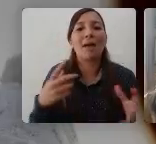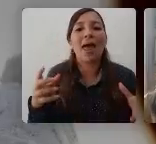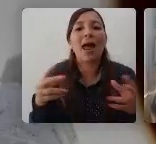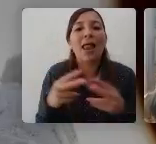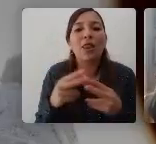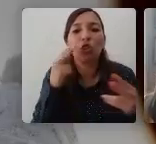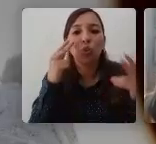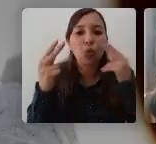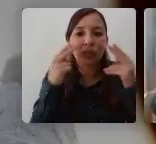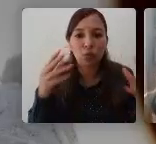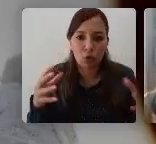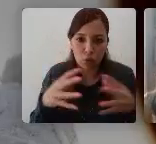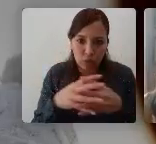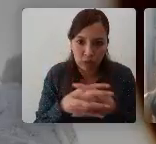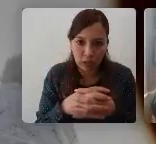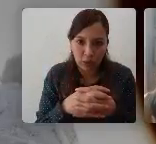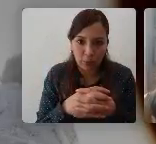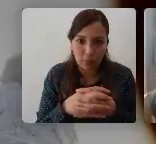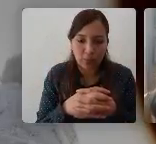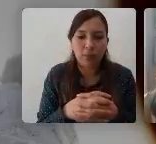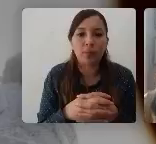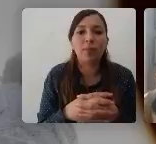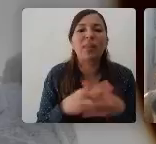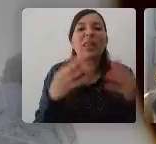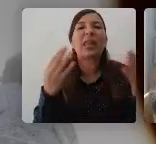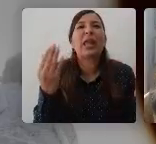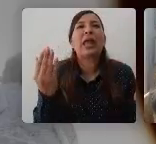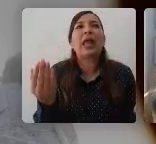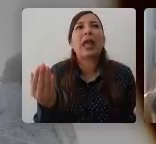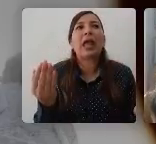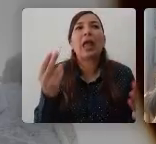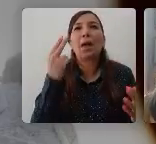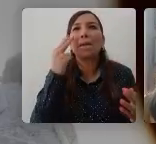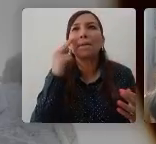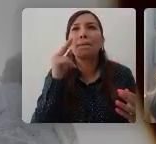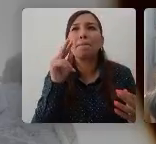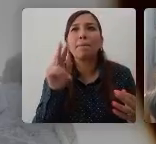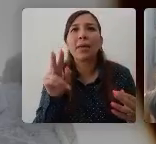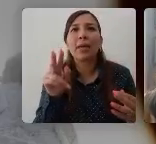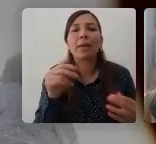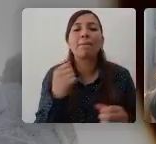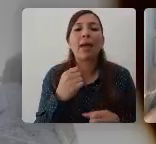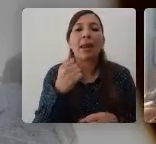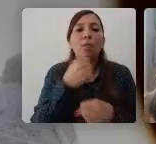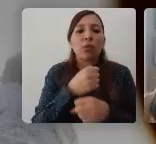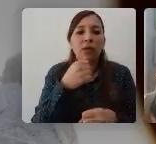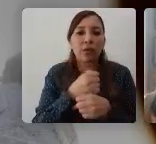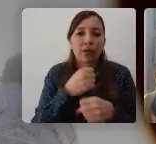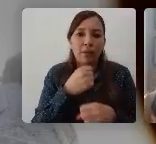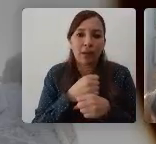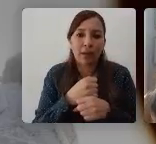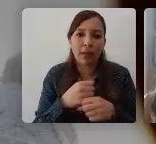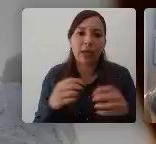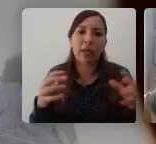algunas herramientas que se necesitan potenciar tanto de habilidades blandas como habilidades duras y elementos a tener en